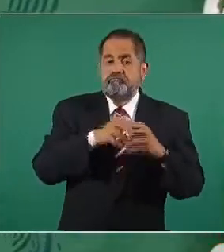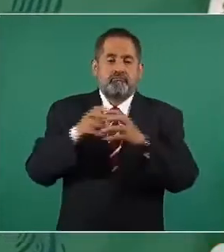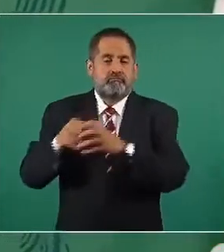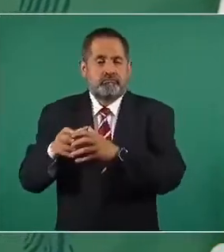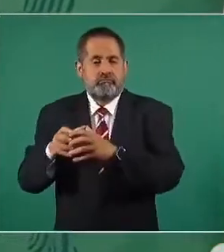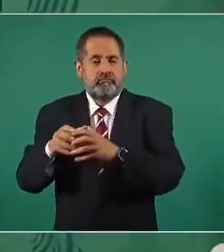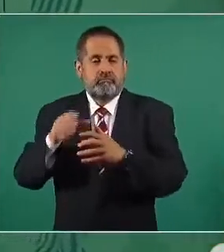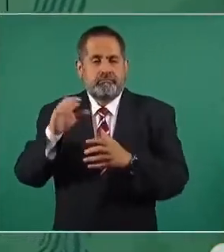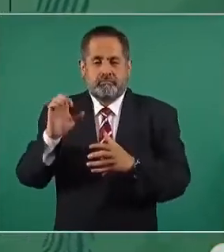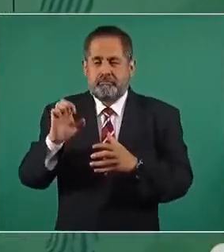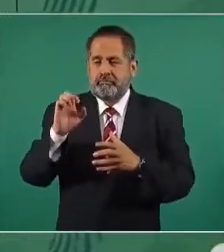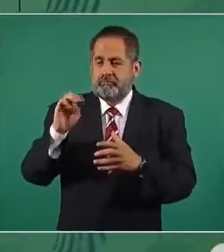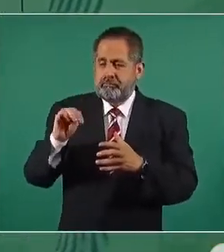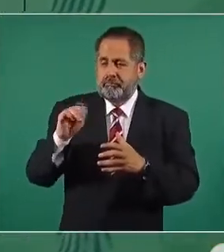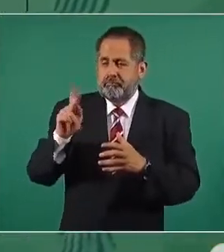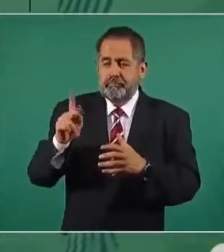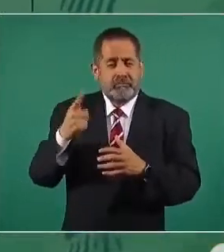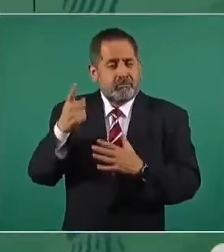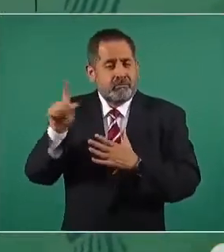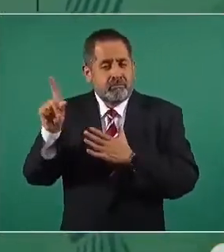un mes antes.